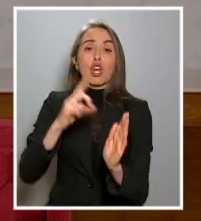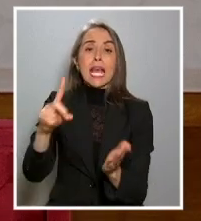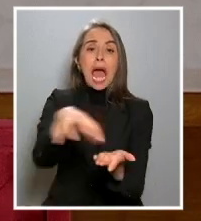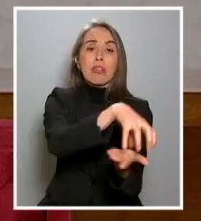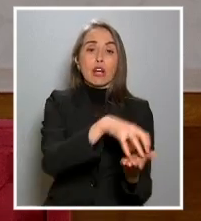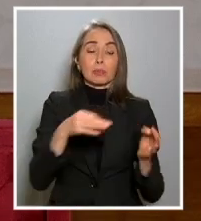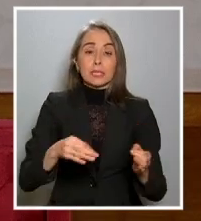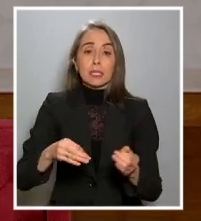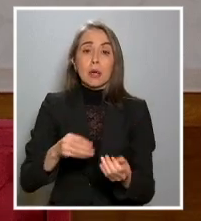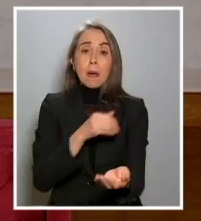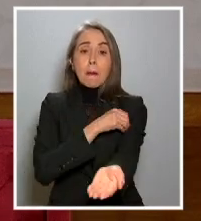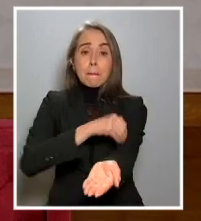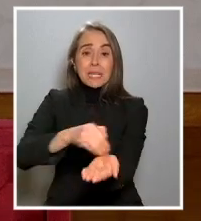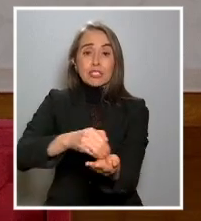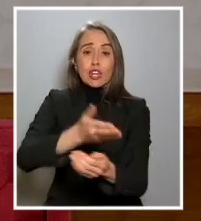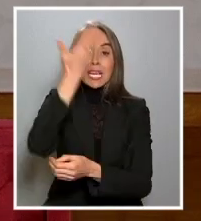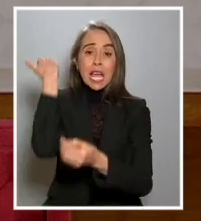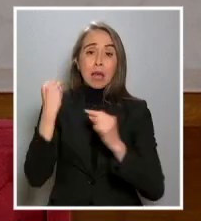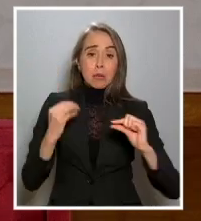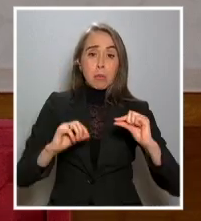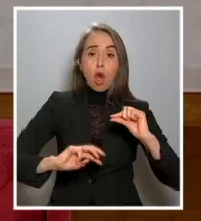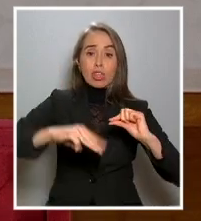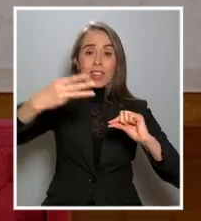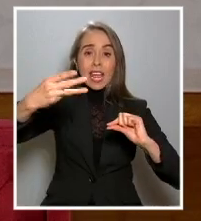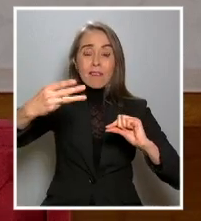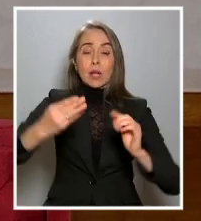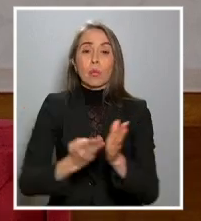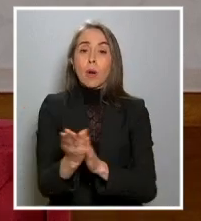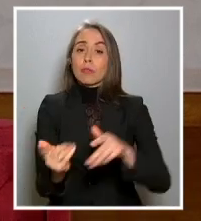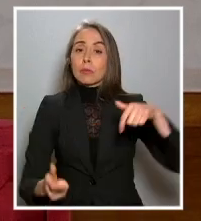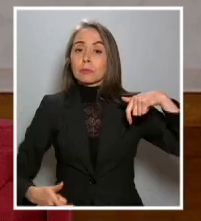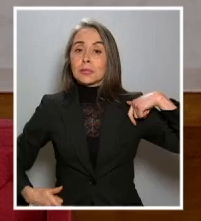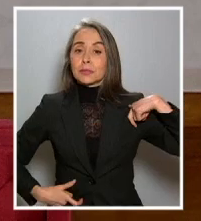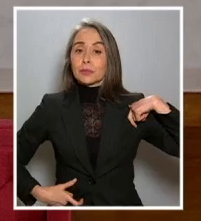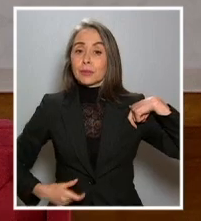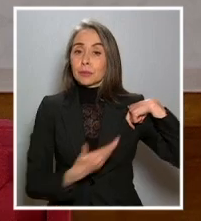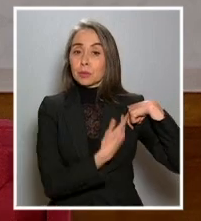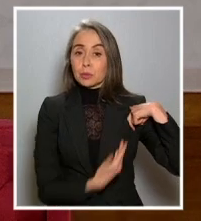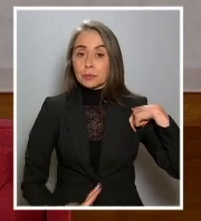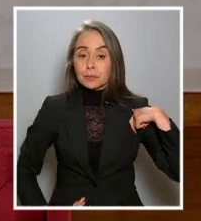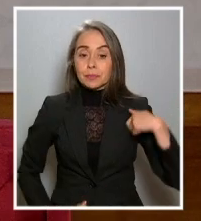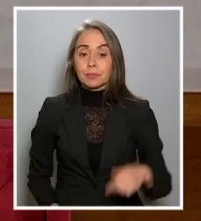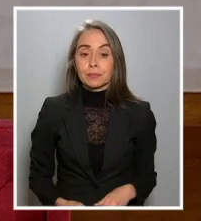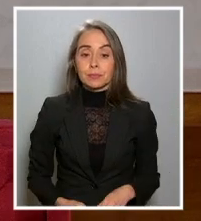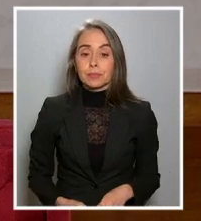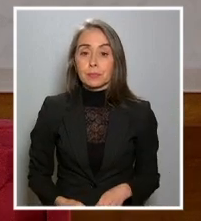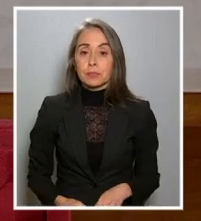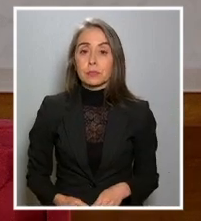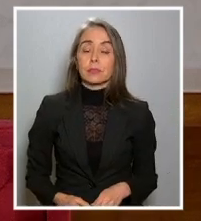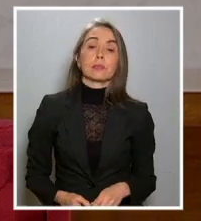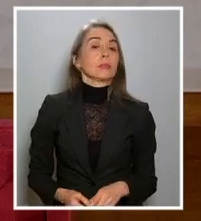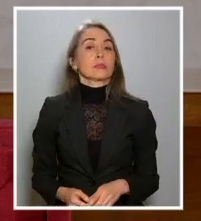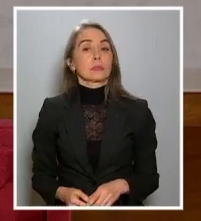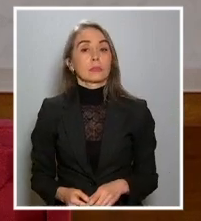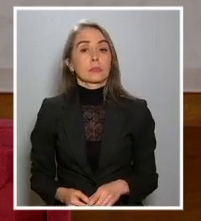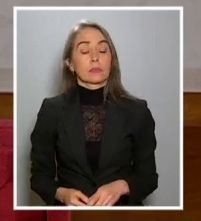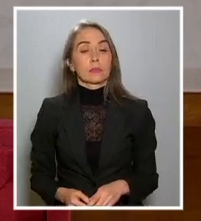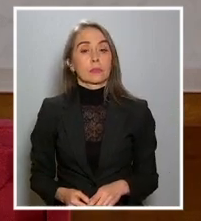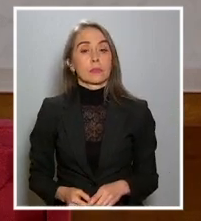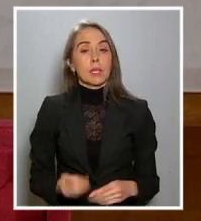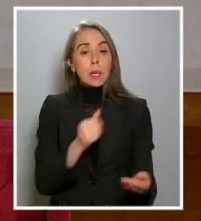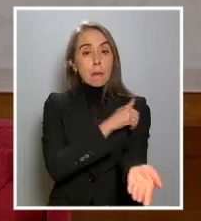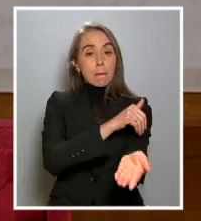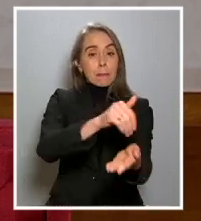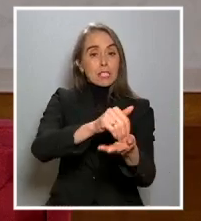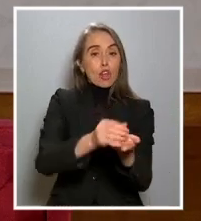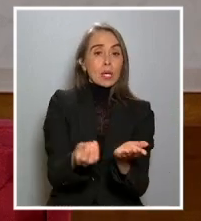recursos se triplican desde el inicio de nuestro mandato. El incremento de los recursos para el